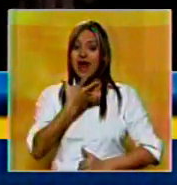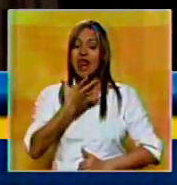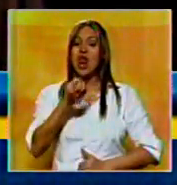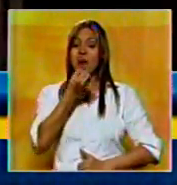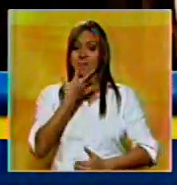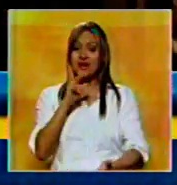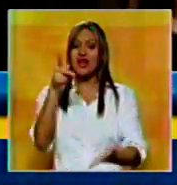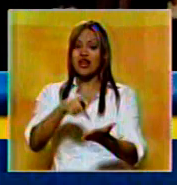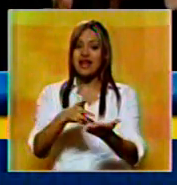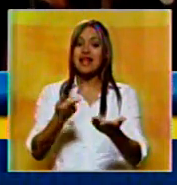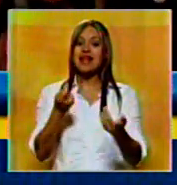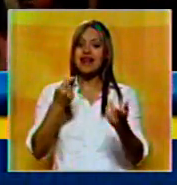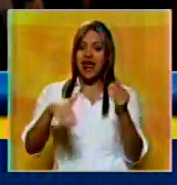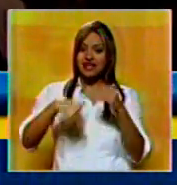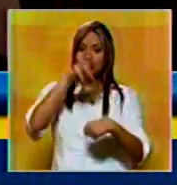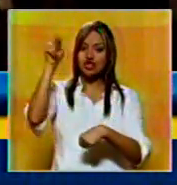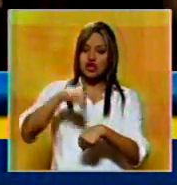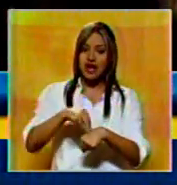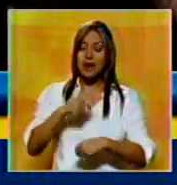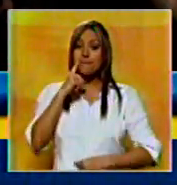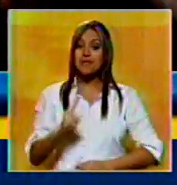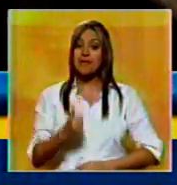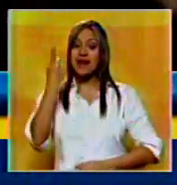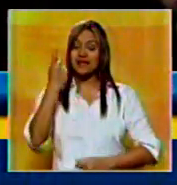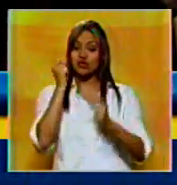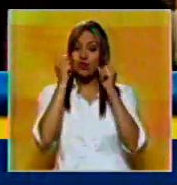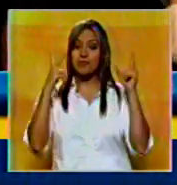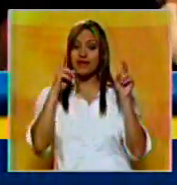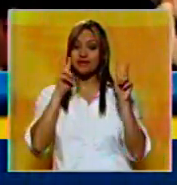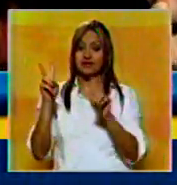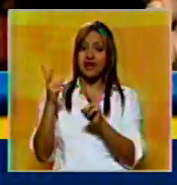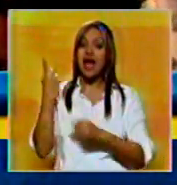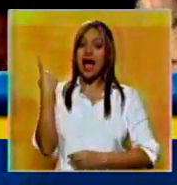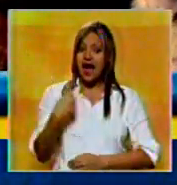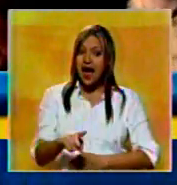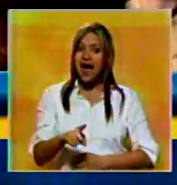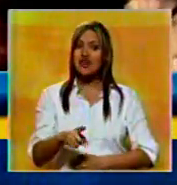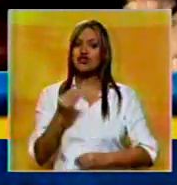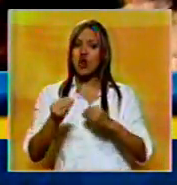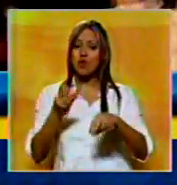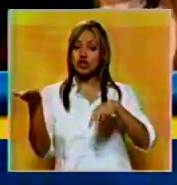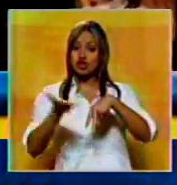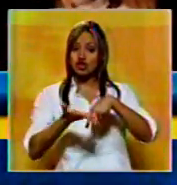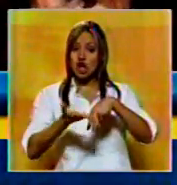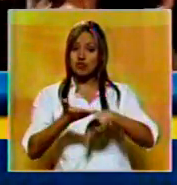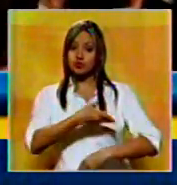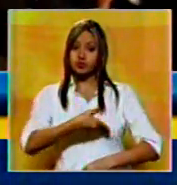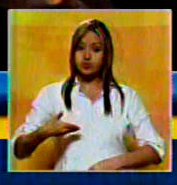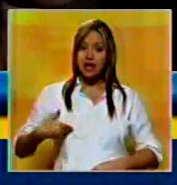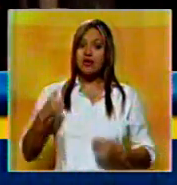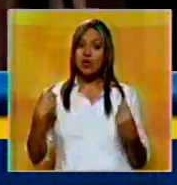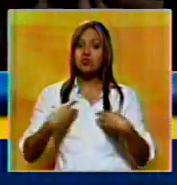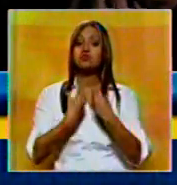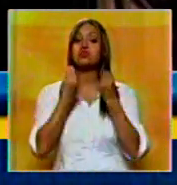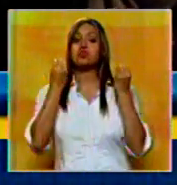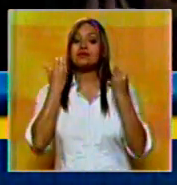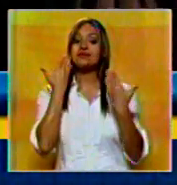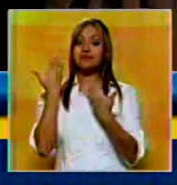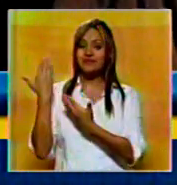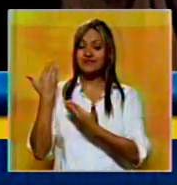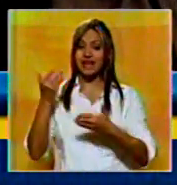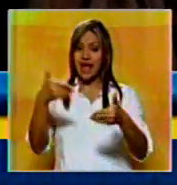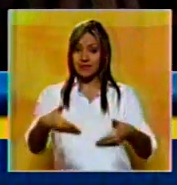moda nacional. Gisele sorprendió en su primera aparición con un estilo casual, luciendo short, top y gabardina tres